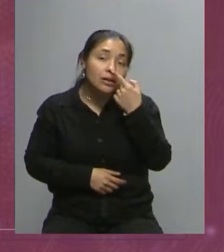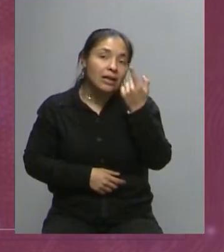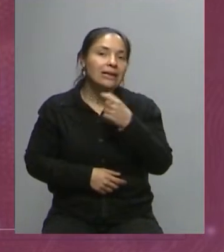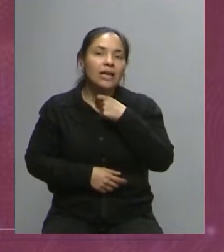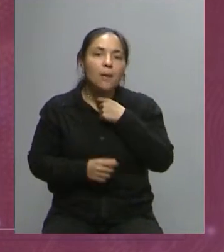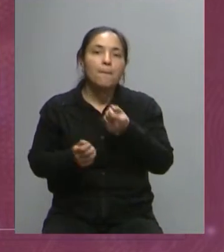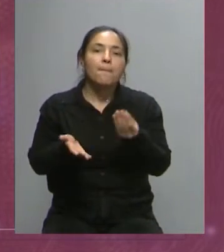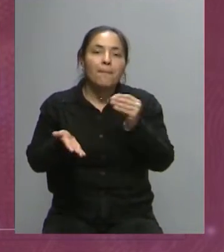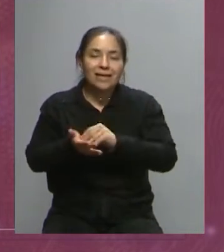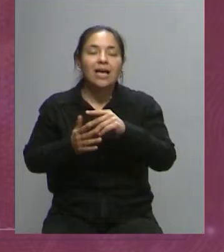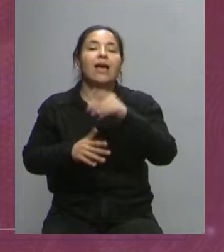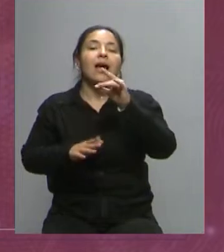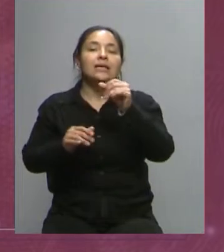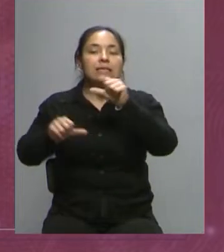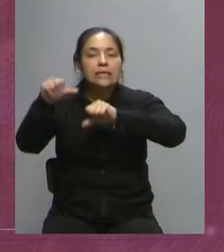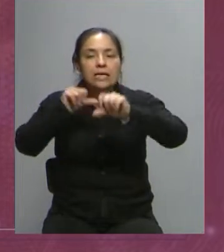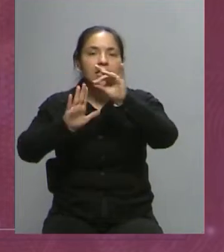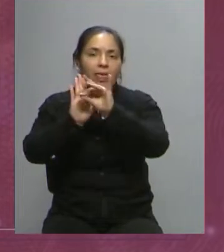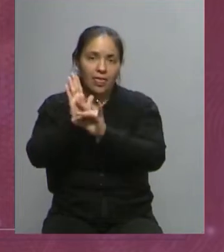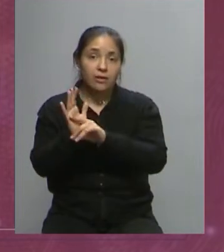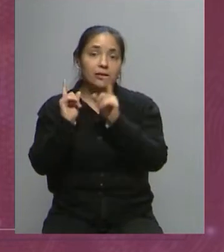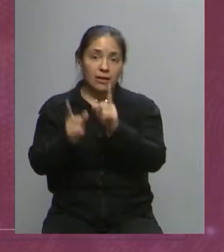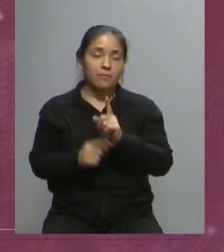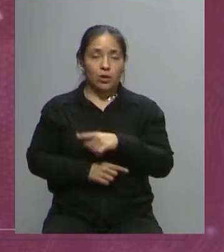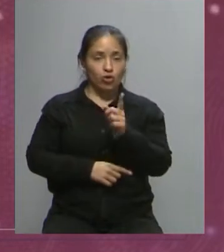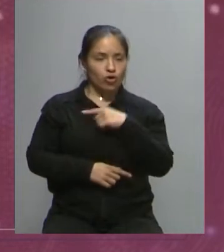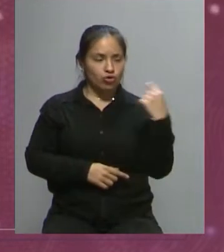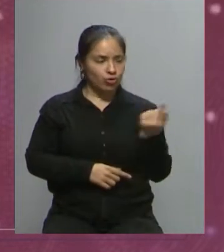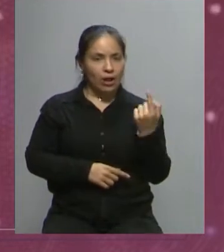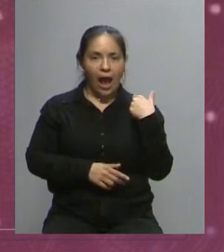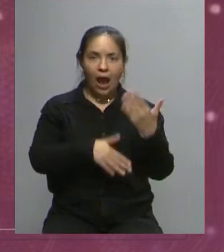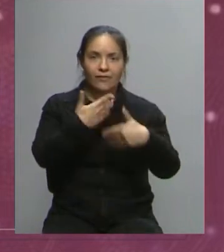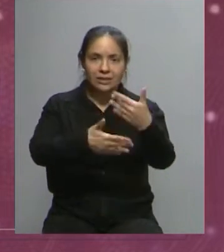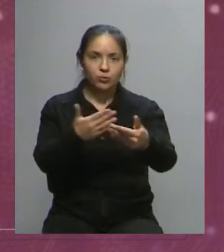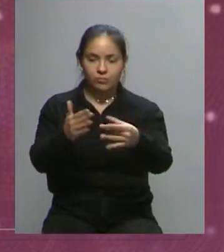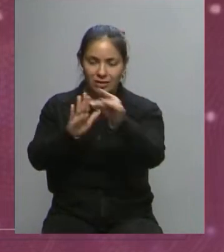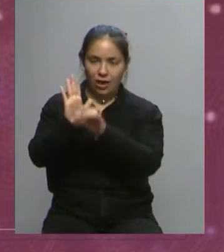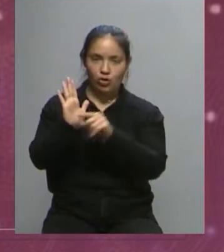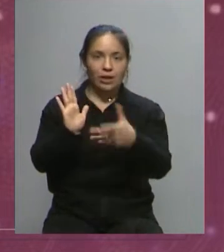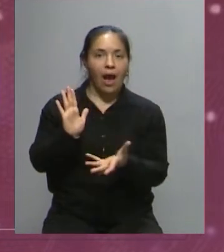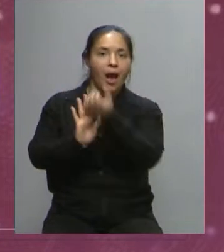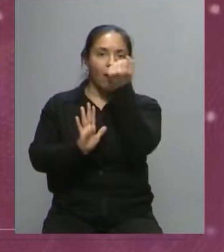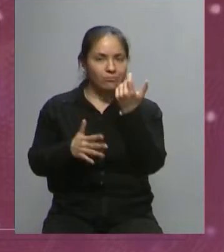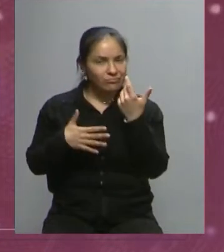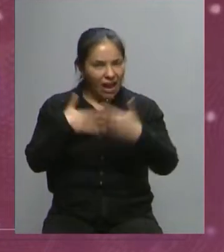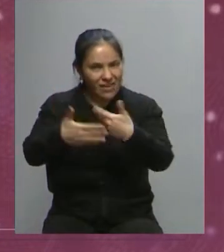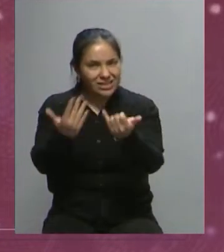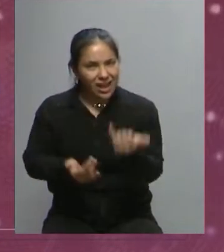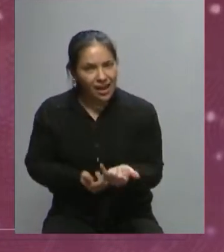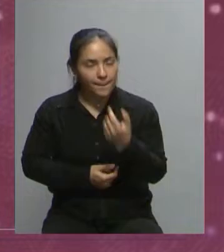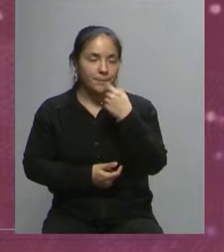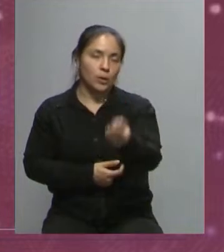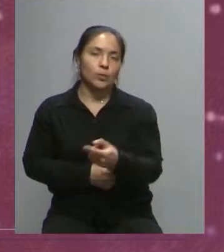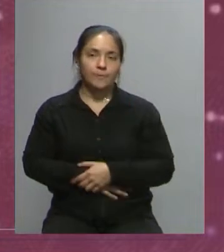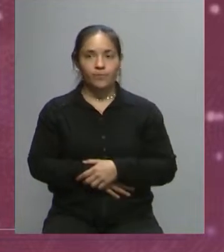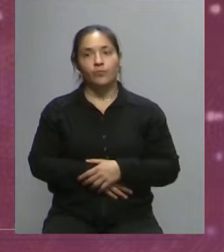poquito el tema de la ciencia de datos y cuánto hemos avanzado en esto de sacarle provecho a esos datos. Bueno, a